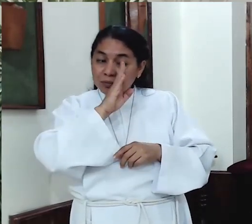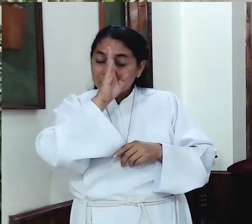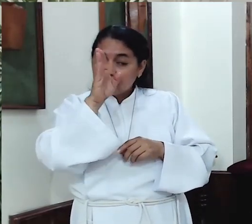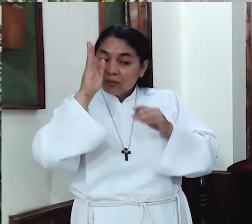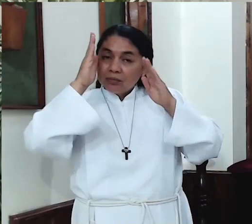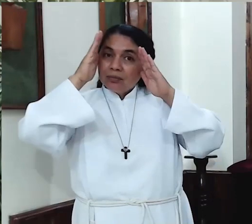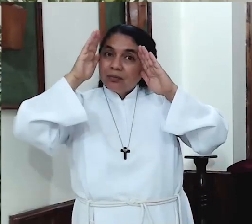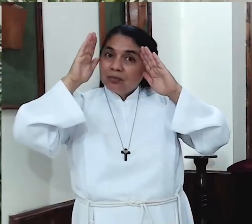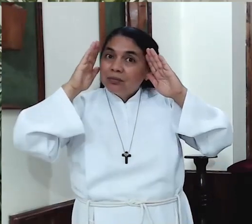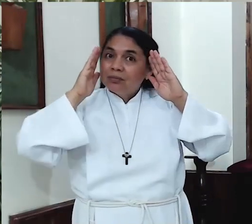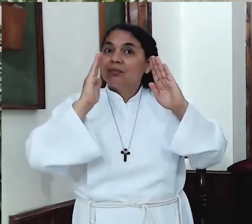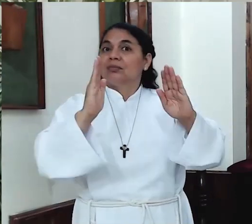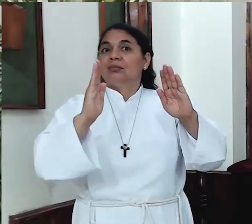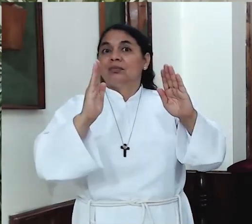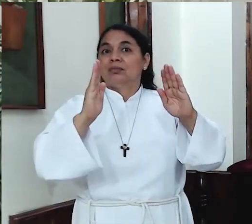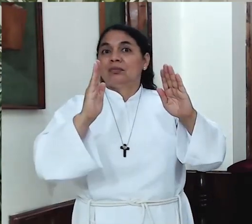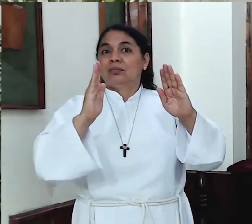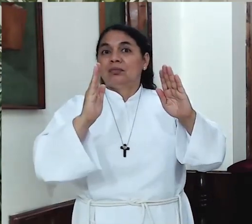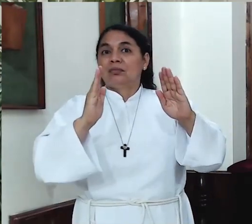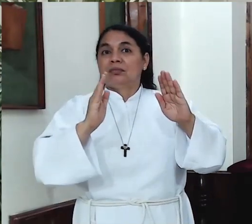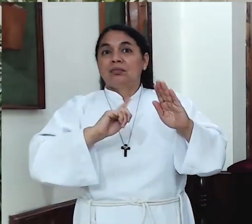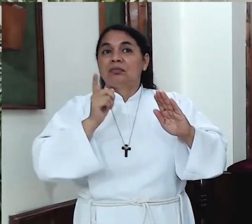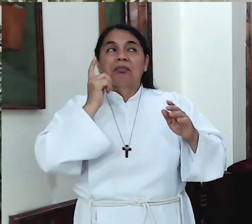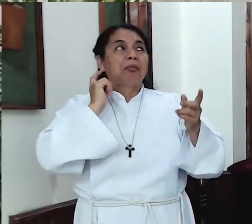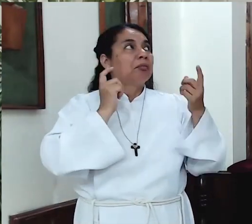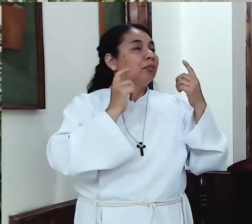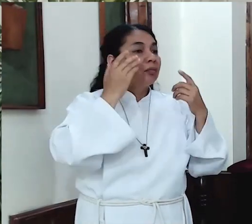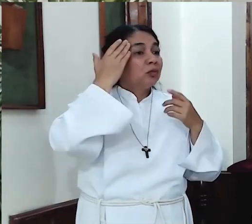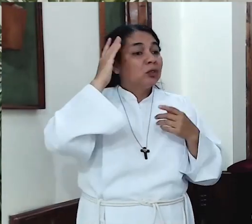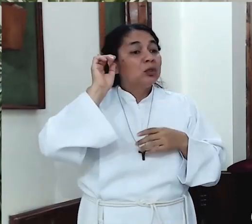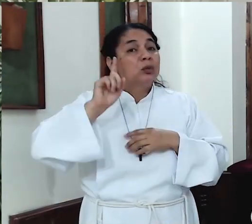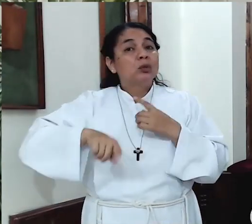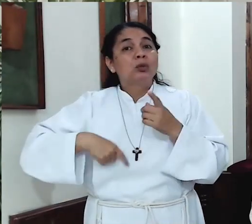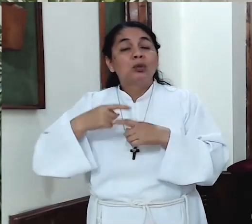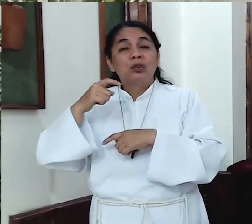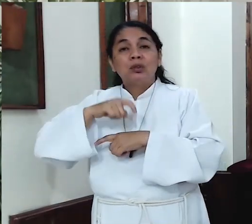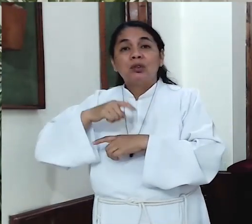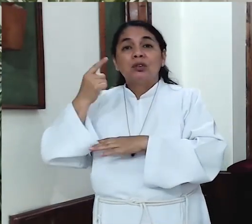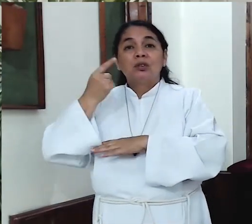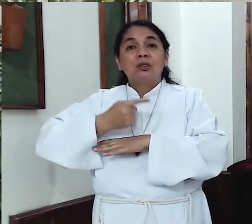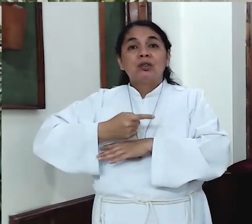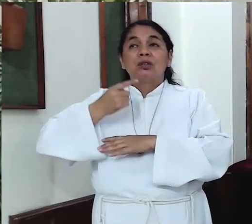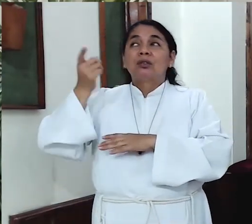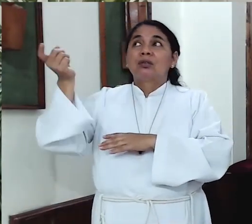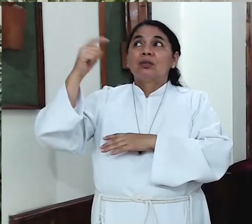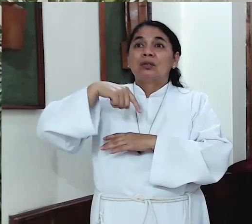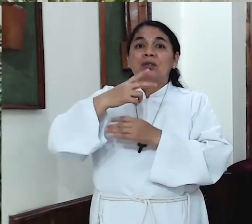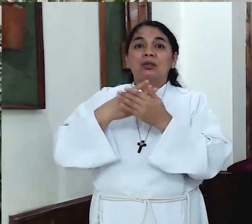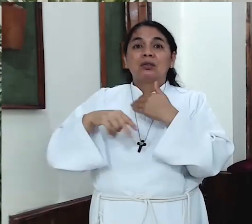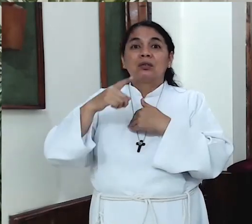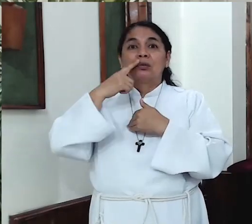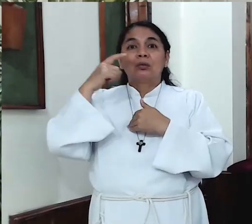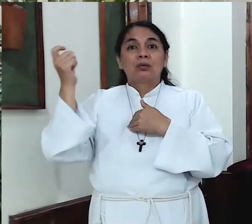atentos, porque no saben el día y la hora en que vendrá el Hijo del Hombre.